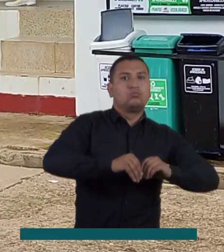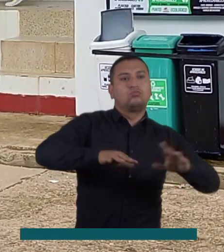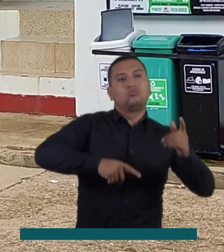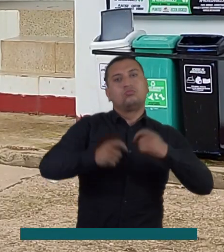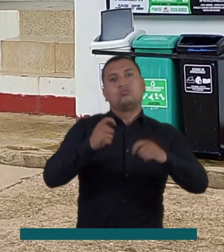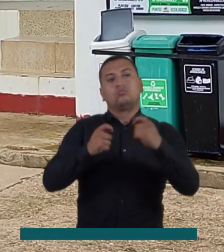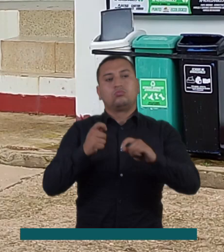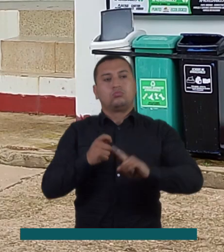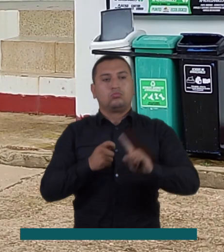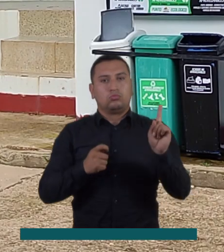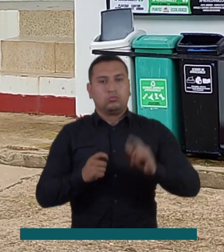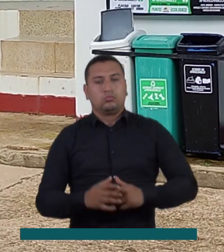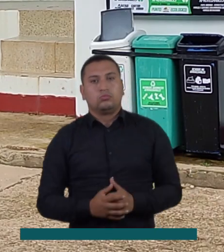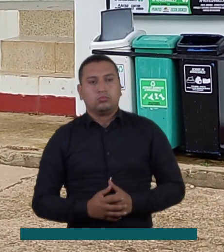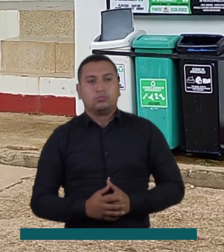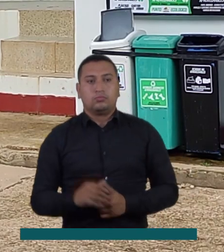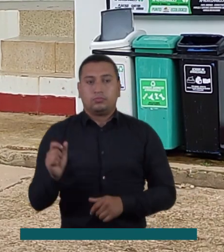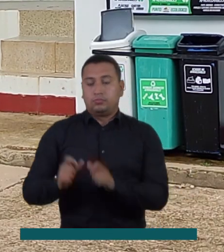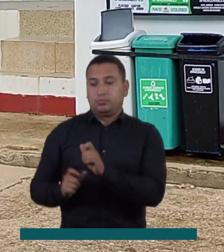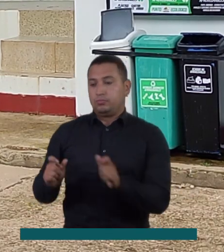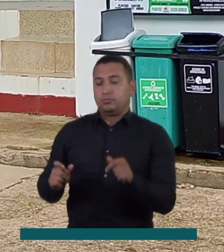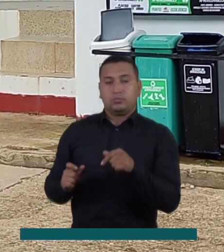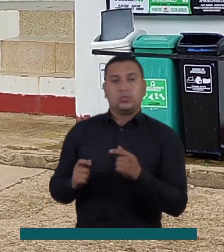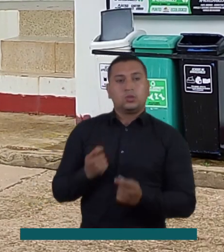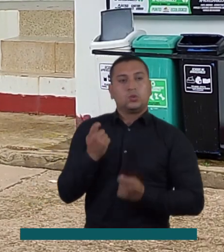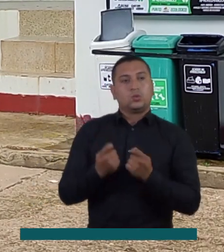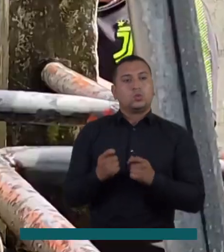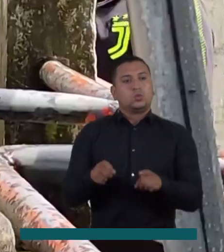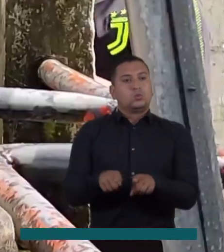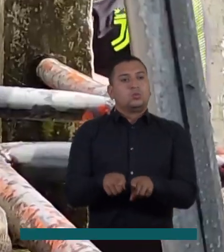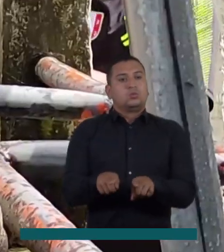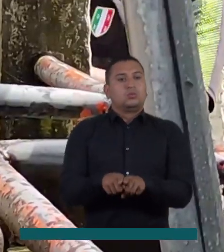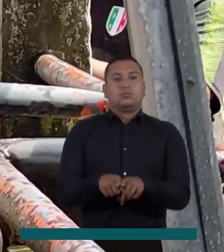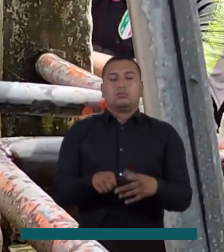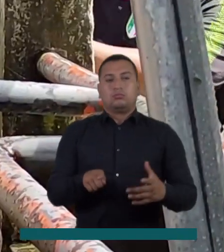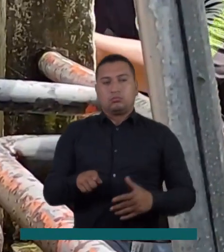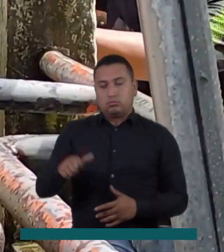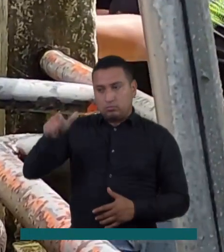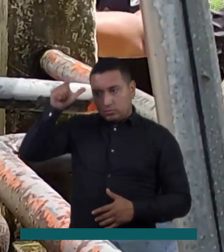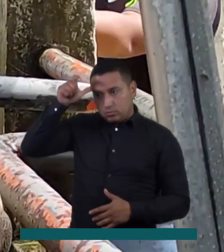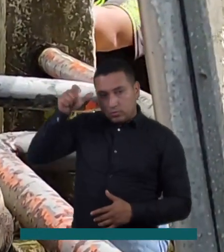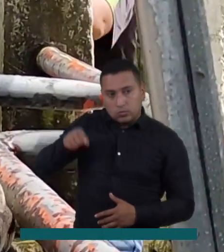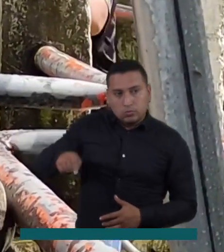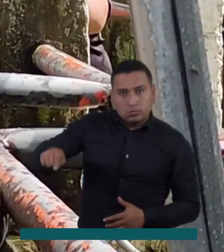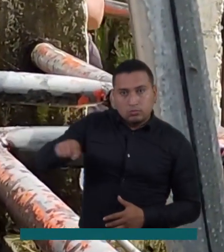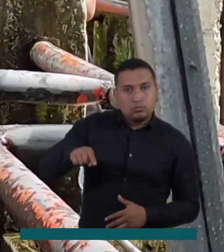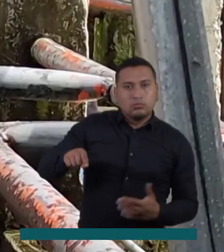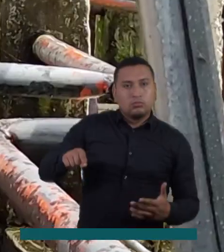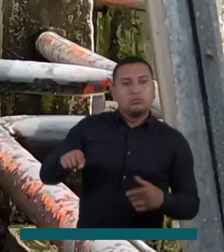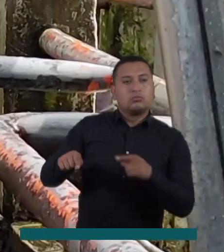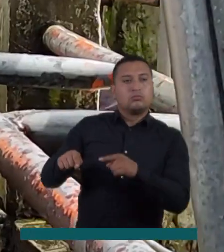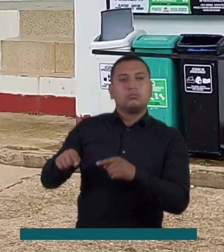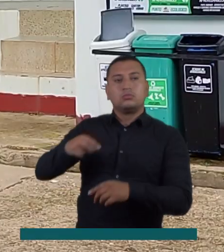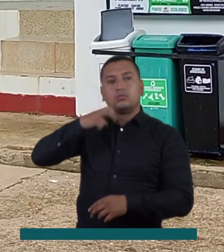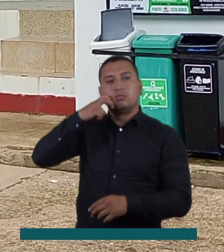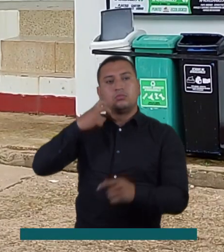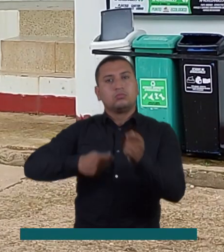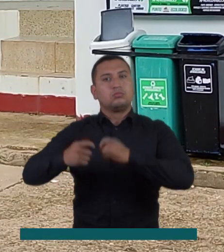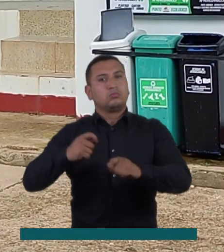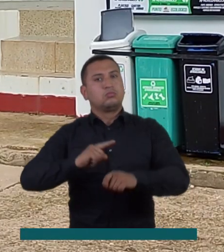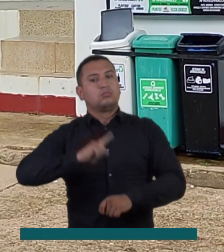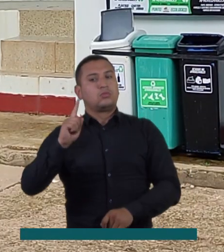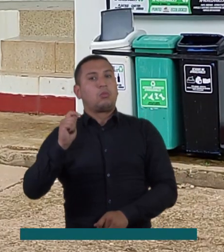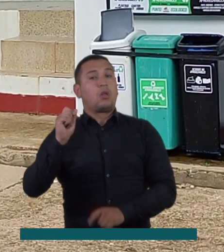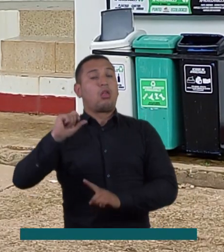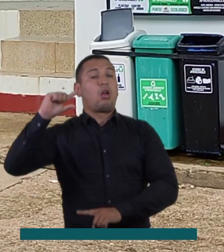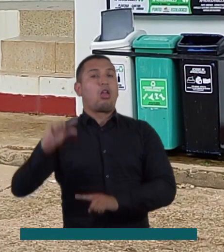tan alto que tiene la carne, la gente ha encontrado un negocio, sacrificar vacas en potrero, ingresar la carne a San José del Guaviare a un